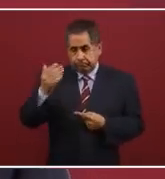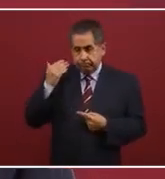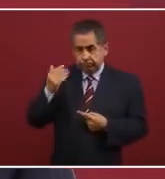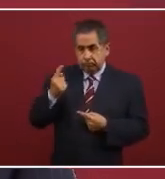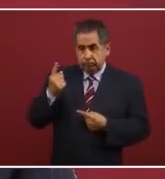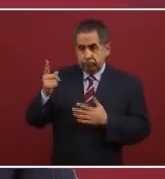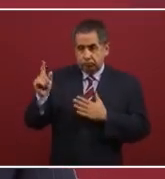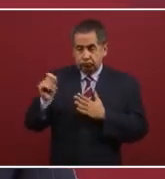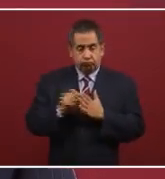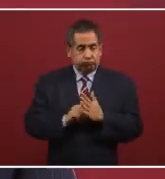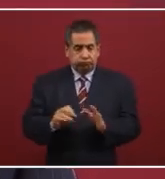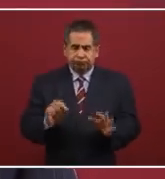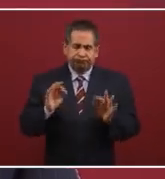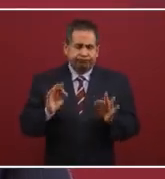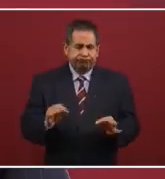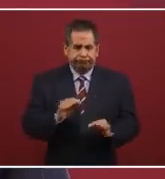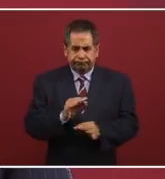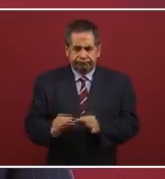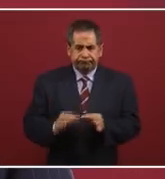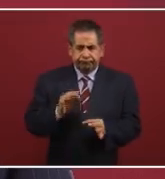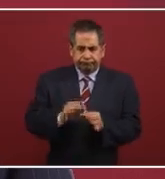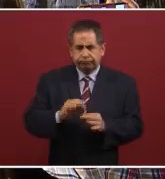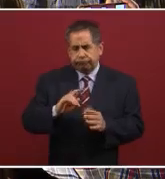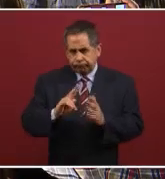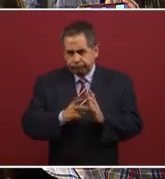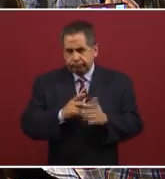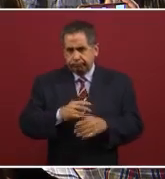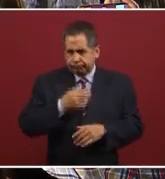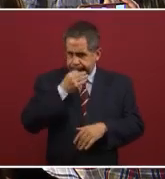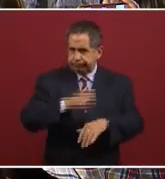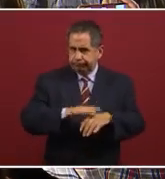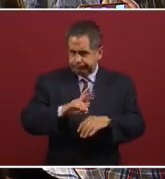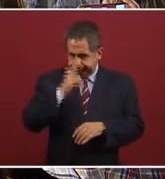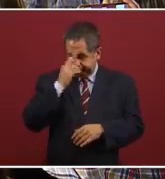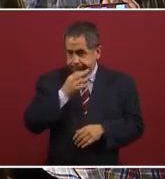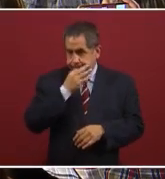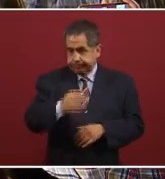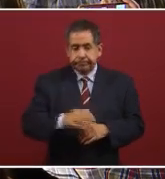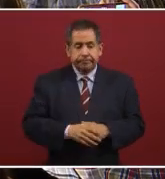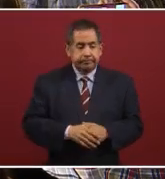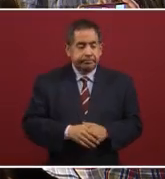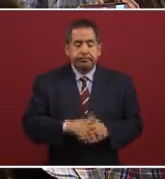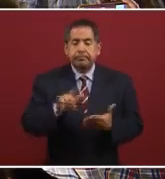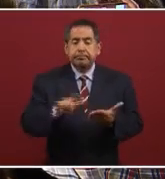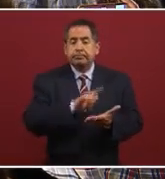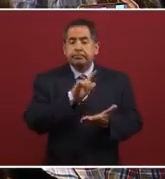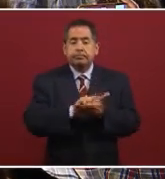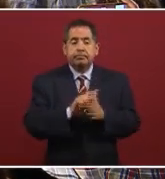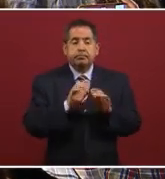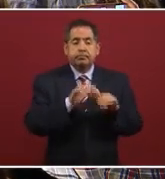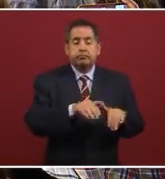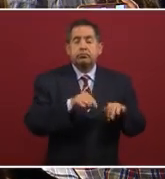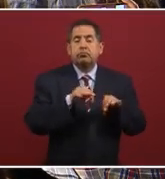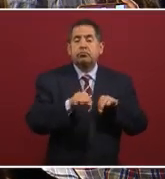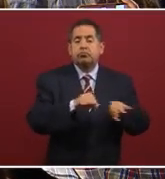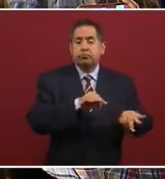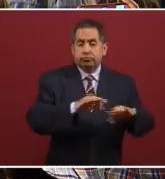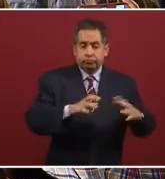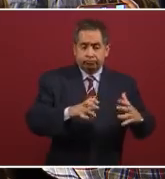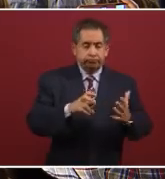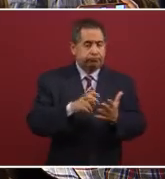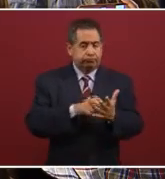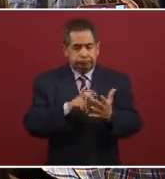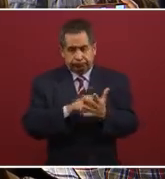exactamente de haberse cumplido, pero se las recuerdo, era la reforma laboral, todo el conjunto de cambios legislativos